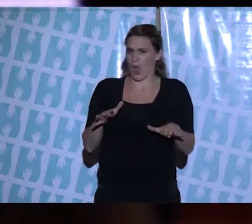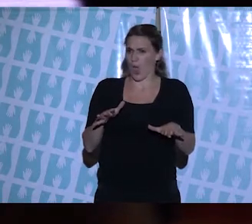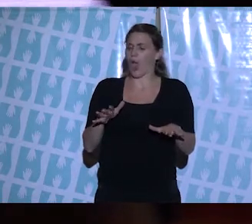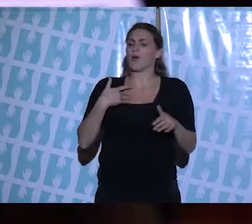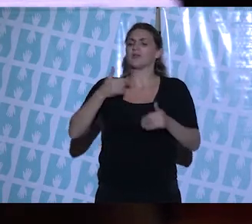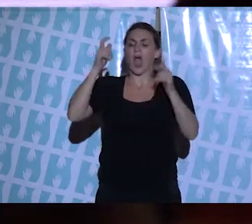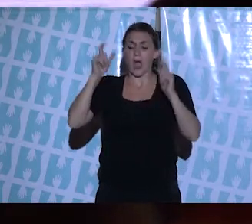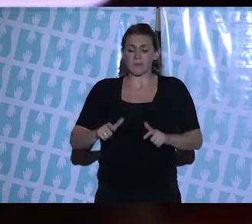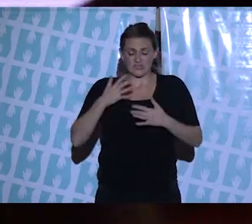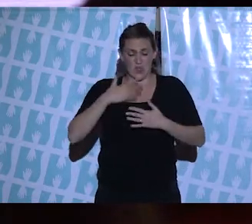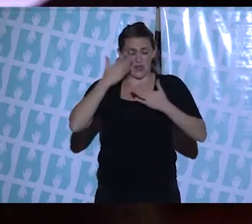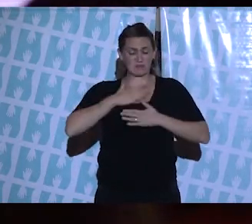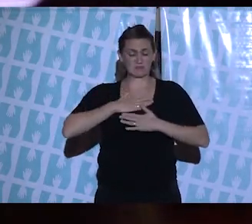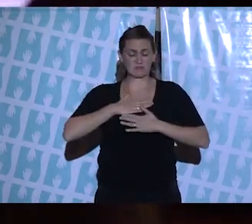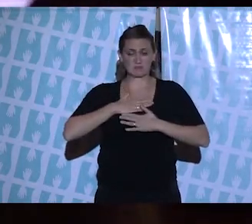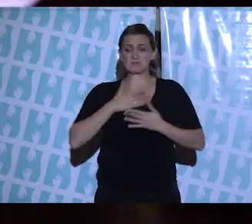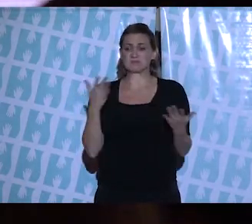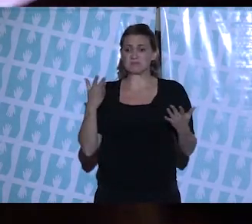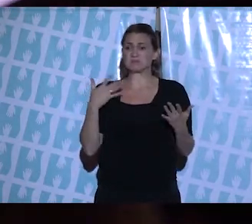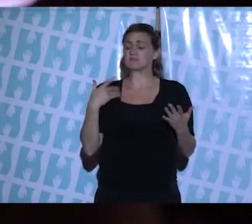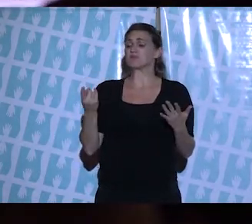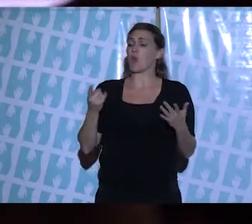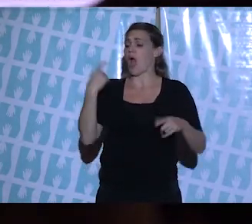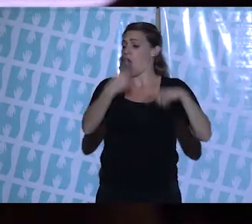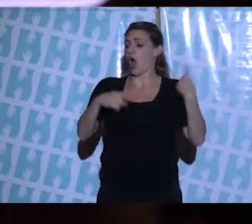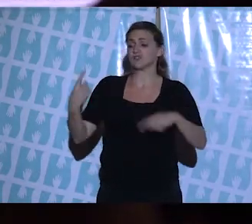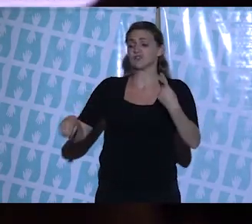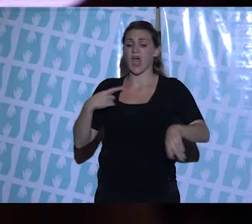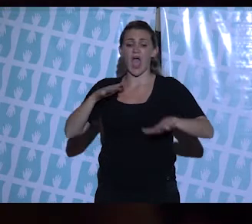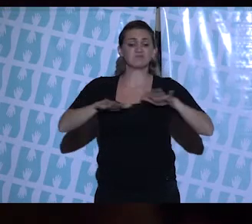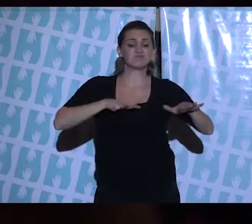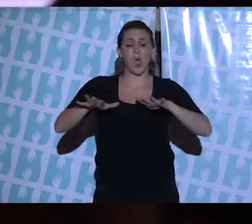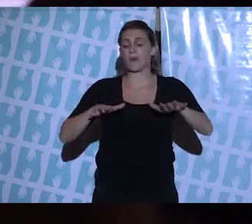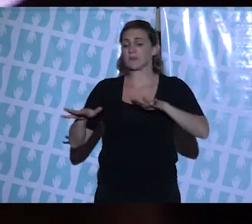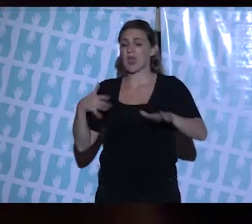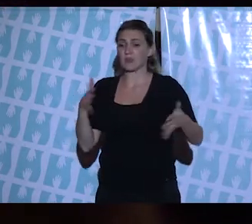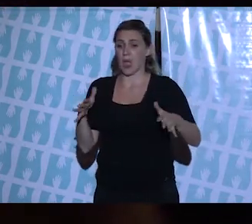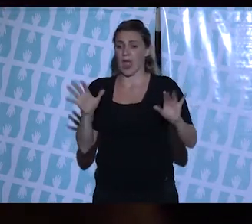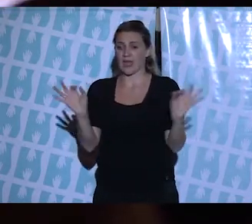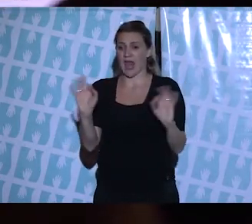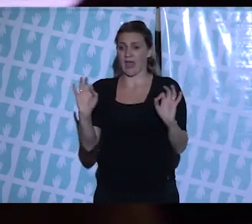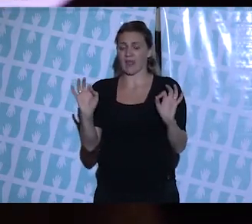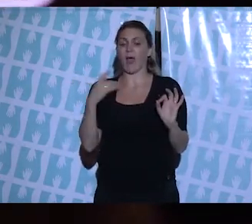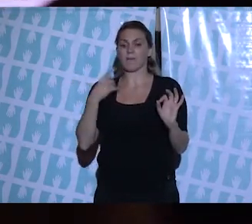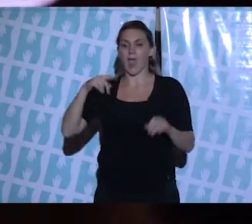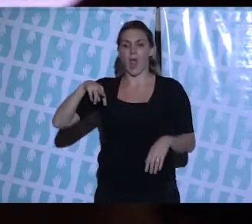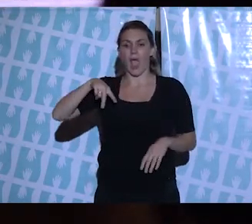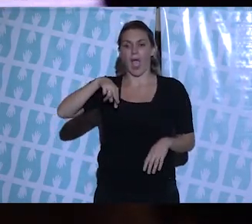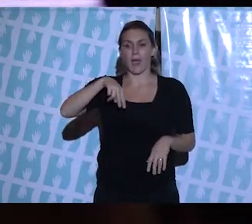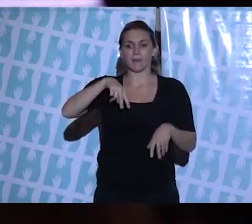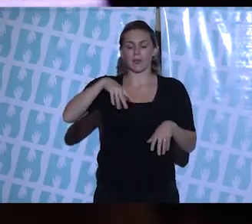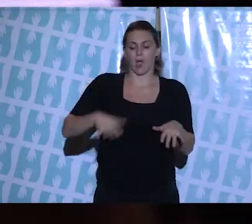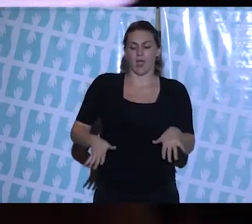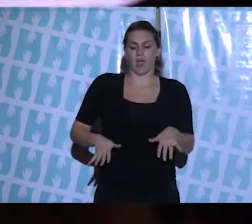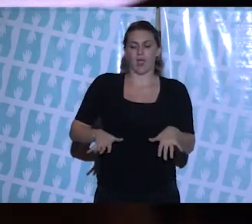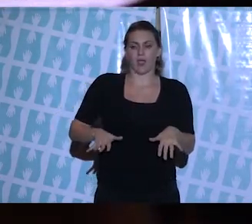pacientes dicen, cuando yo estoy haciendo cosas, mi temblor no se nota, pero cuando camino, la mano me tiembla al costado